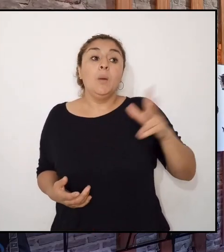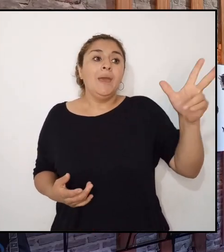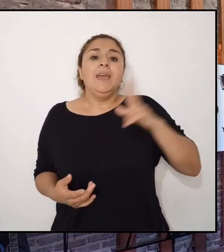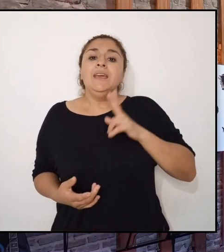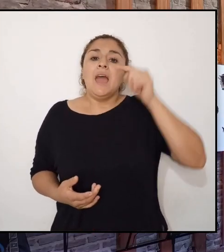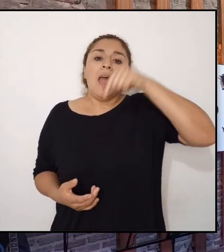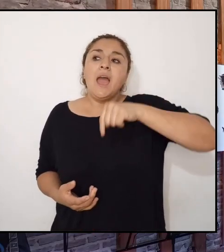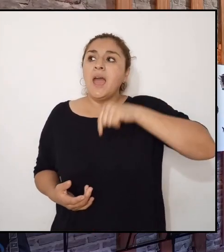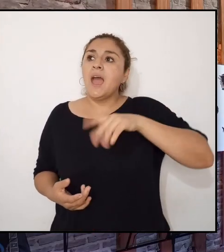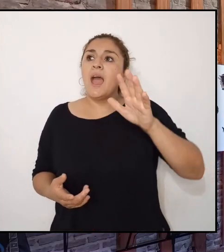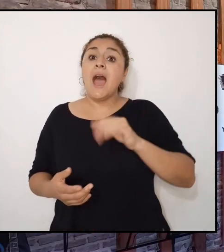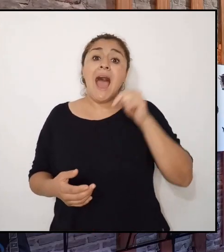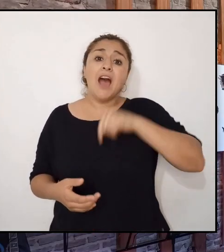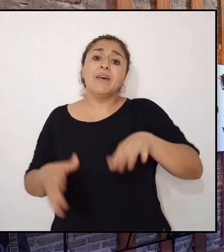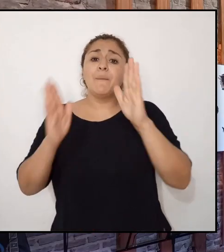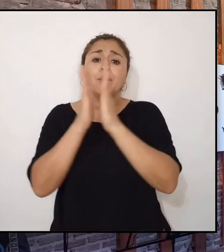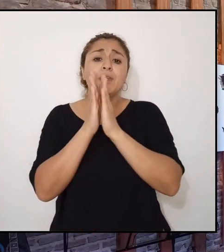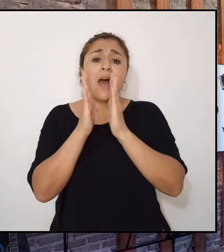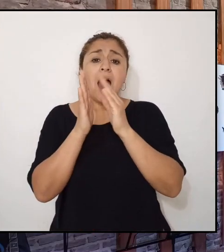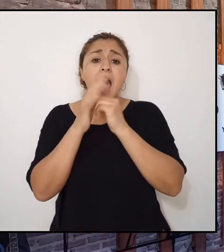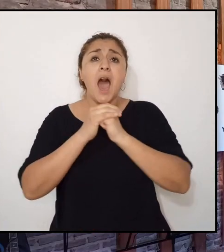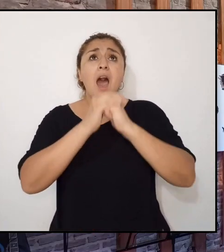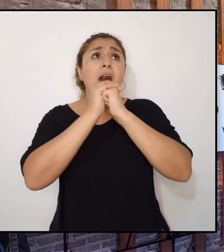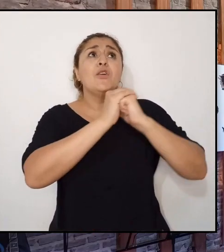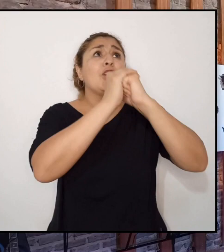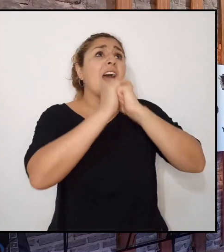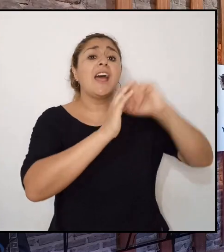sabemos todo. Bueno, vamos a orar, hermanos,